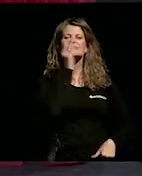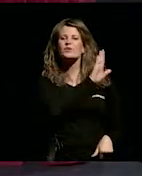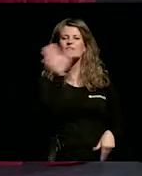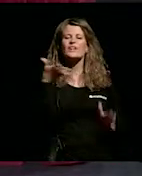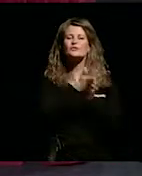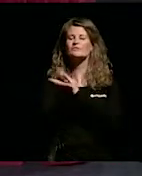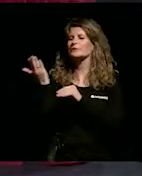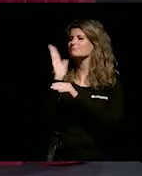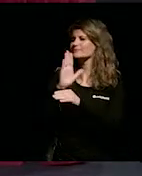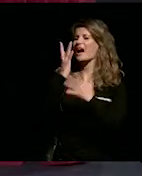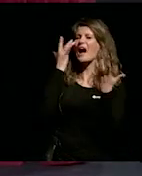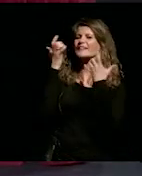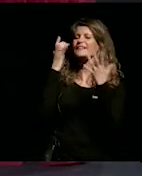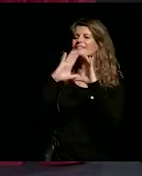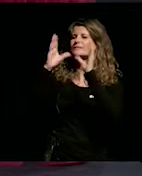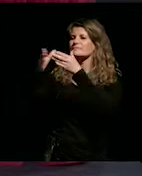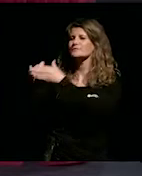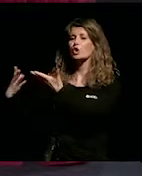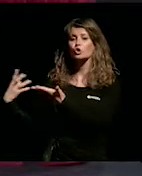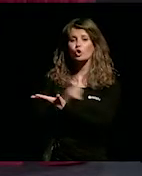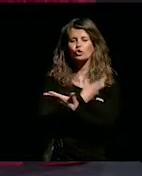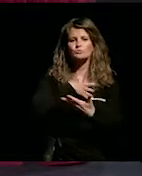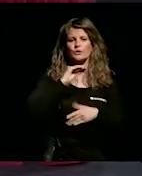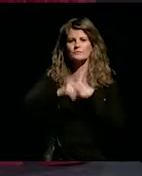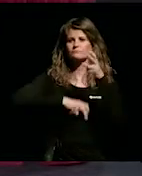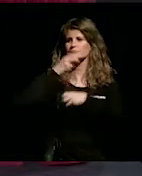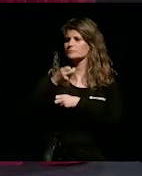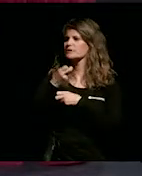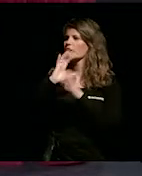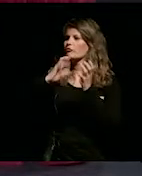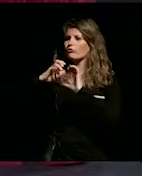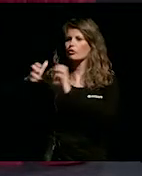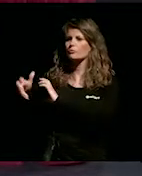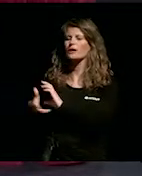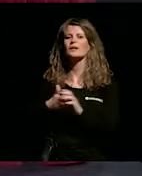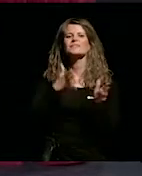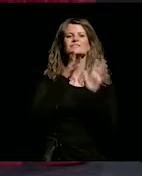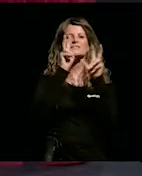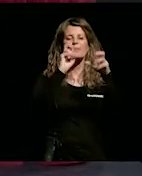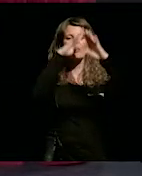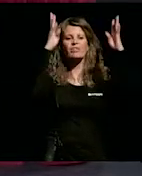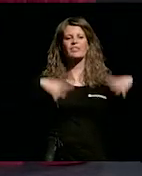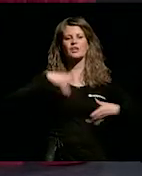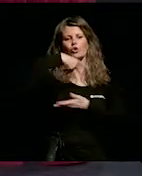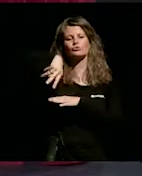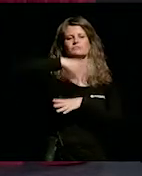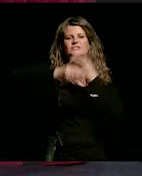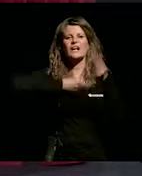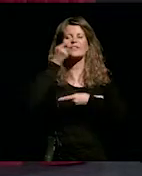compañía de artistas en la que todos pueden reinventar la forma en la que el circo se hace y se percibe.